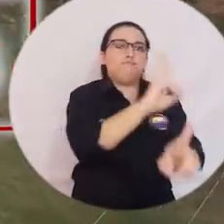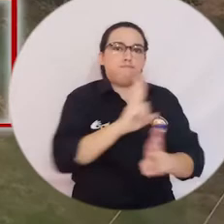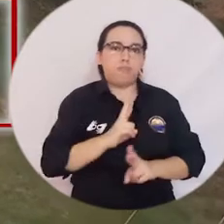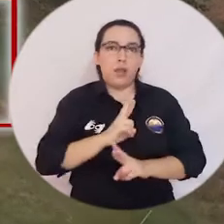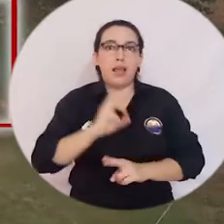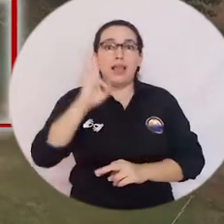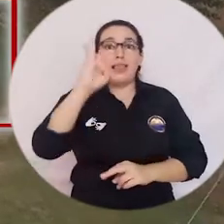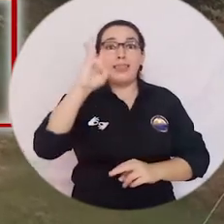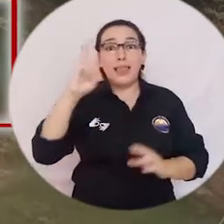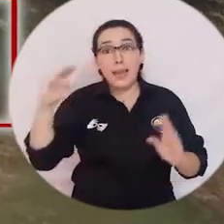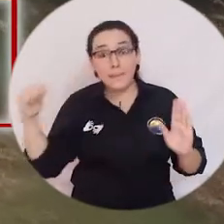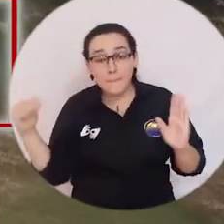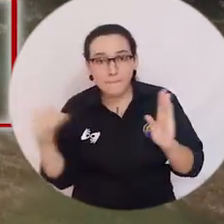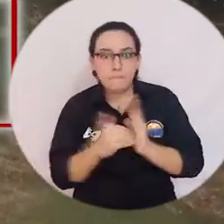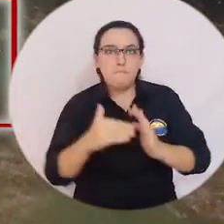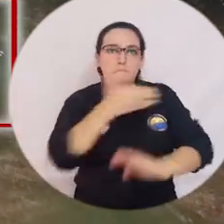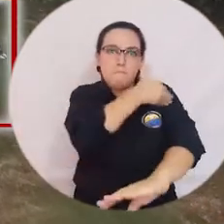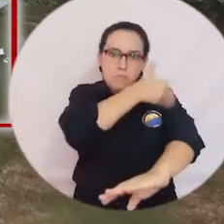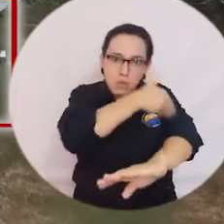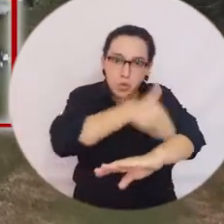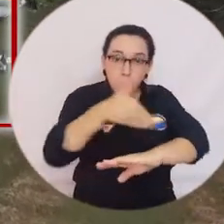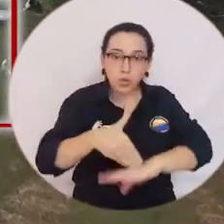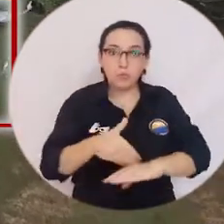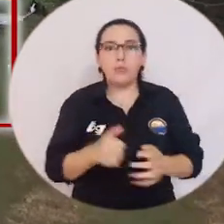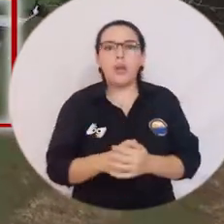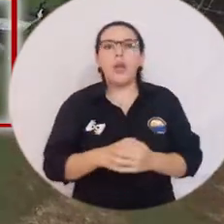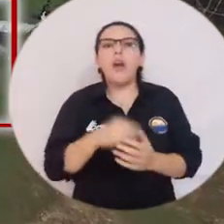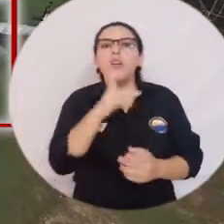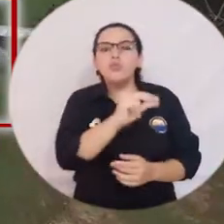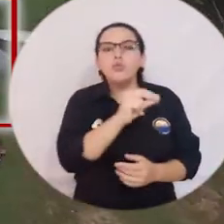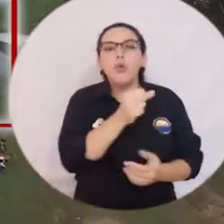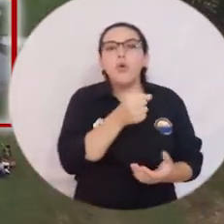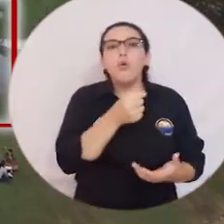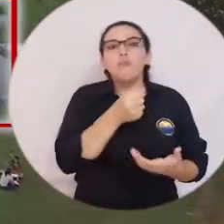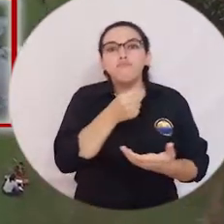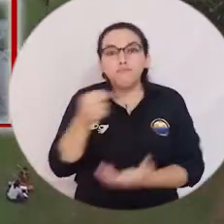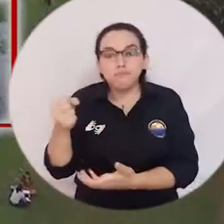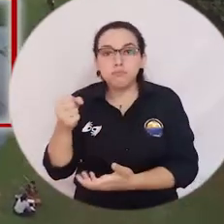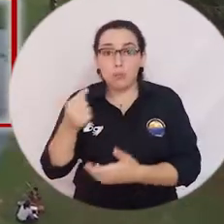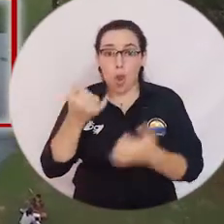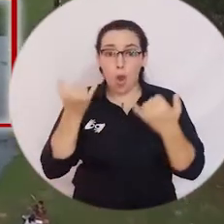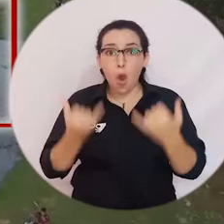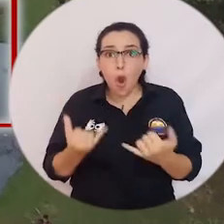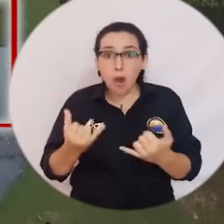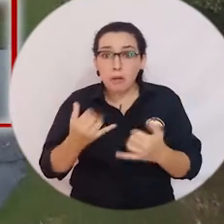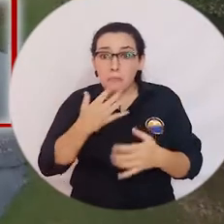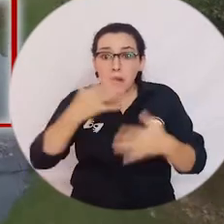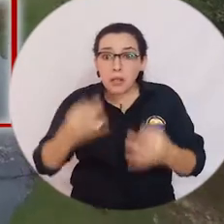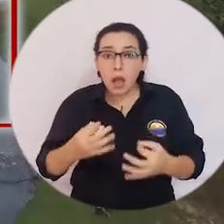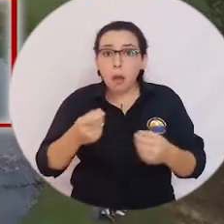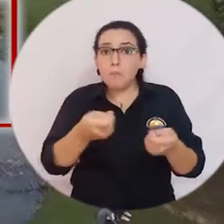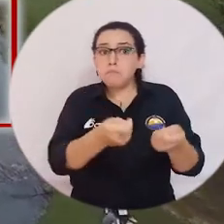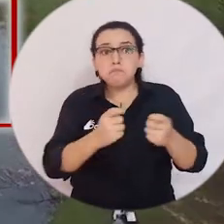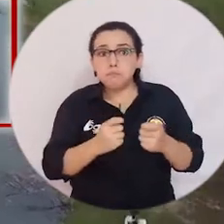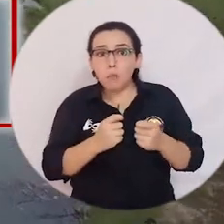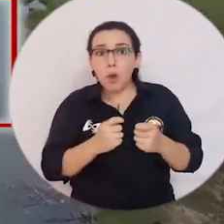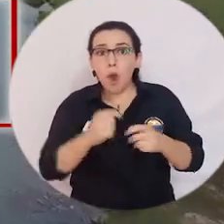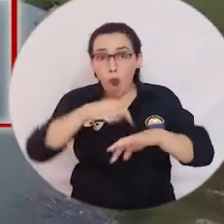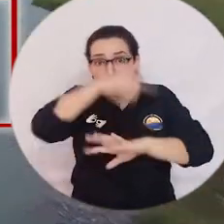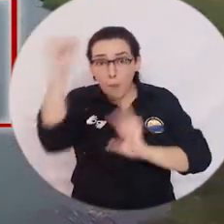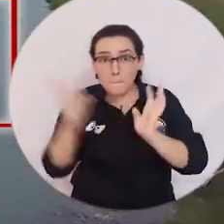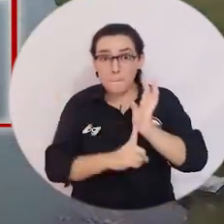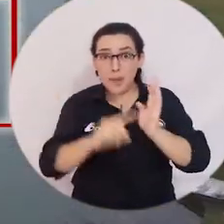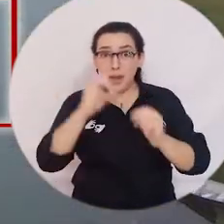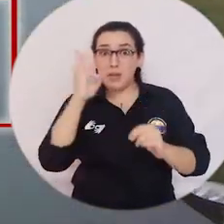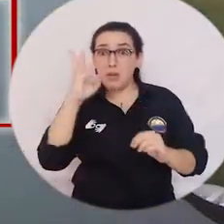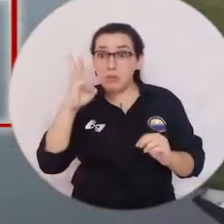contestarnos y asignar 3 mil millones de pesos, que se iban a hacer a través del Fonges y de los cuales hoy en realidad no estamos recibiendo